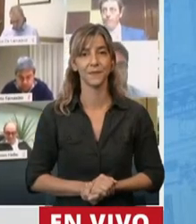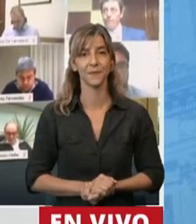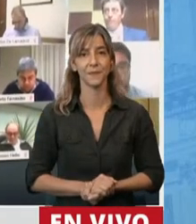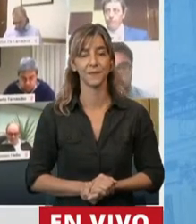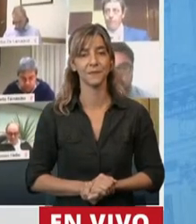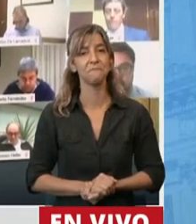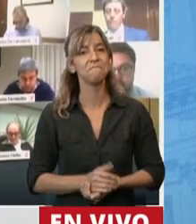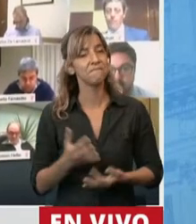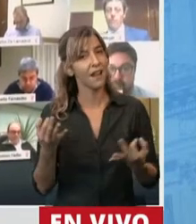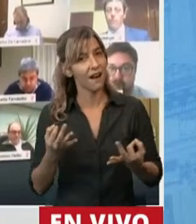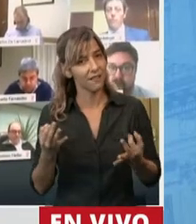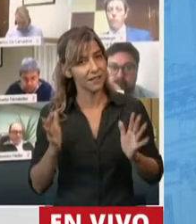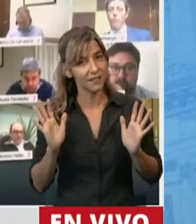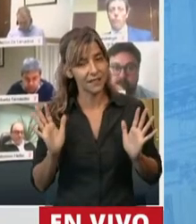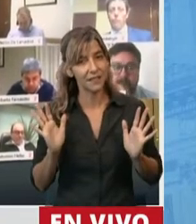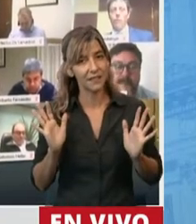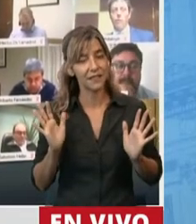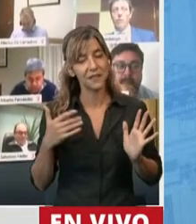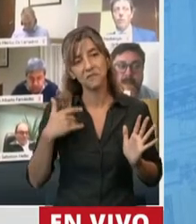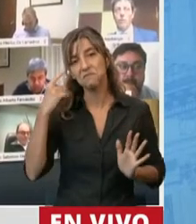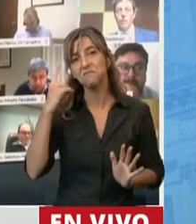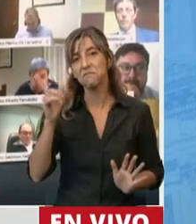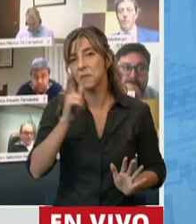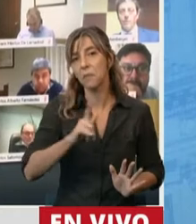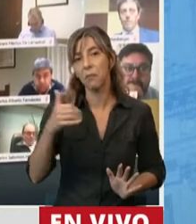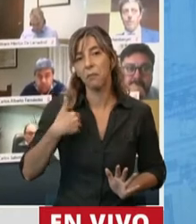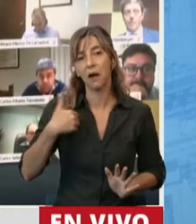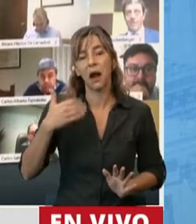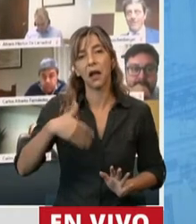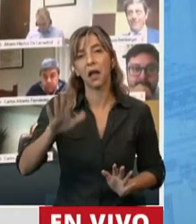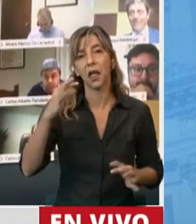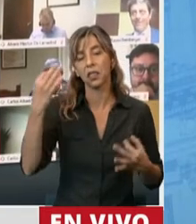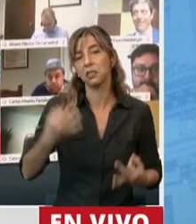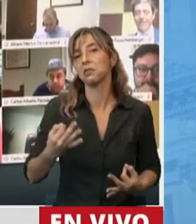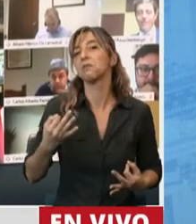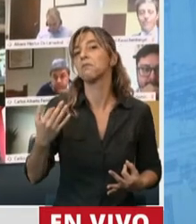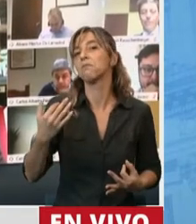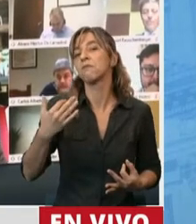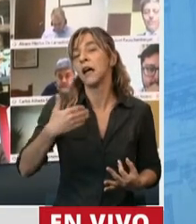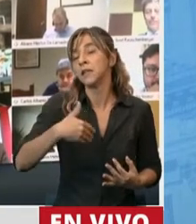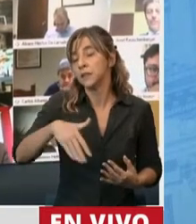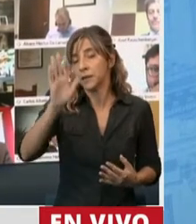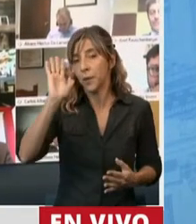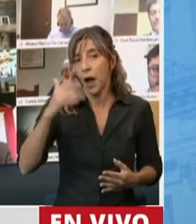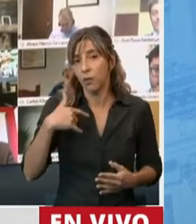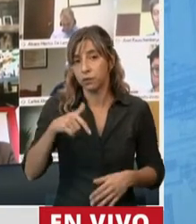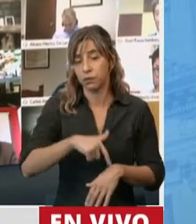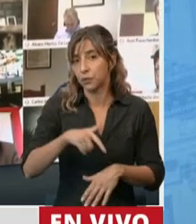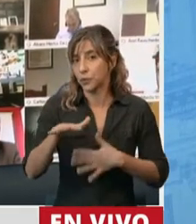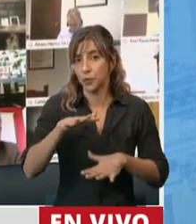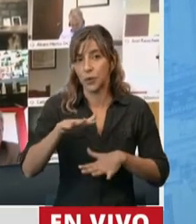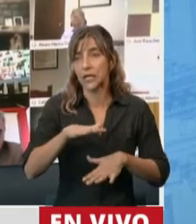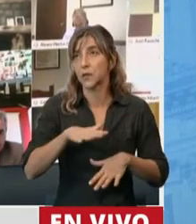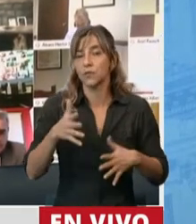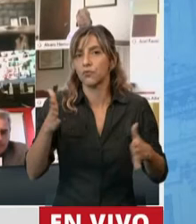Bueno, la verdad que creo que la Argentina está comenzando tal vez a atravesar la etapa más dura en su lucha contra la